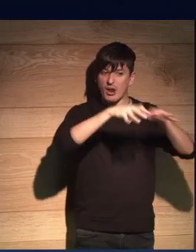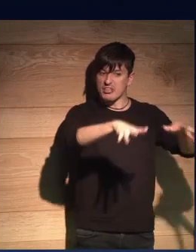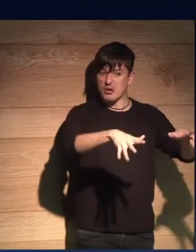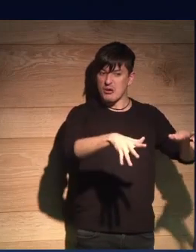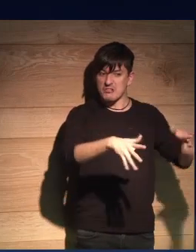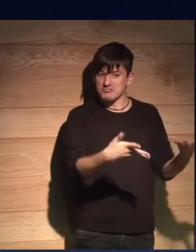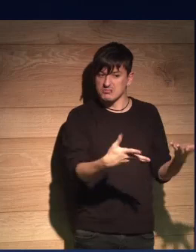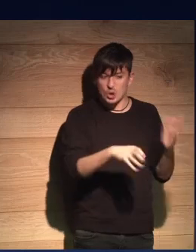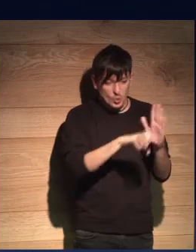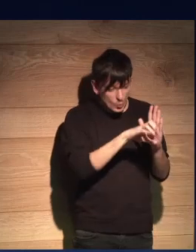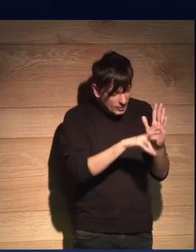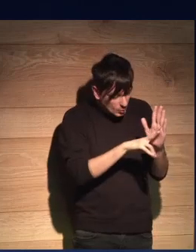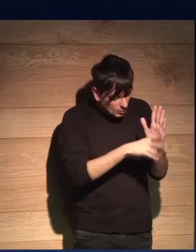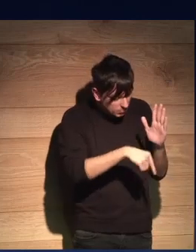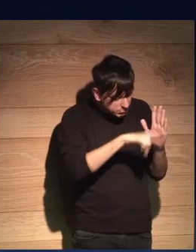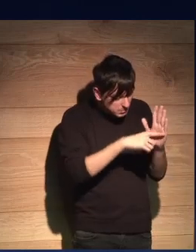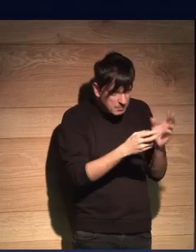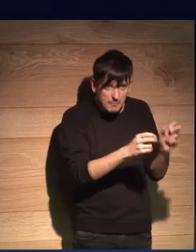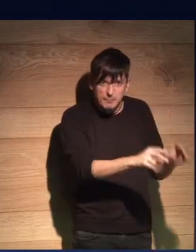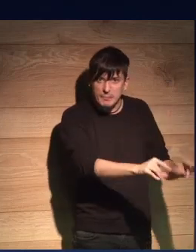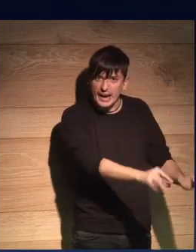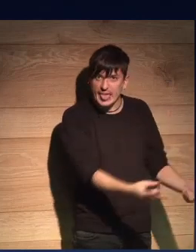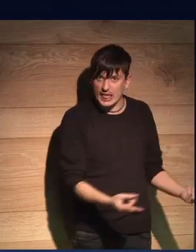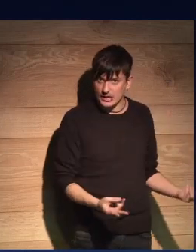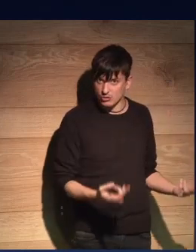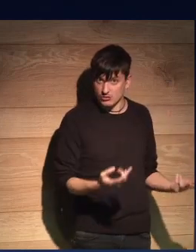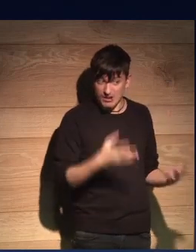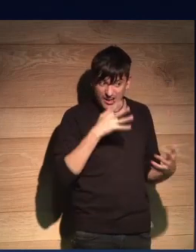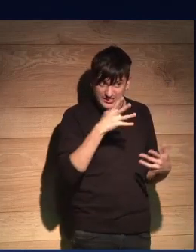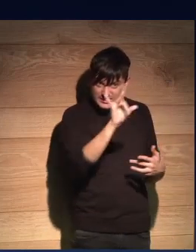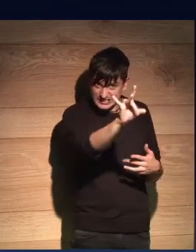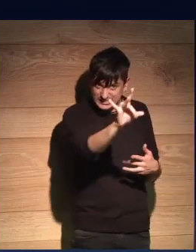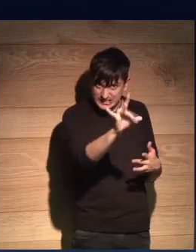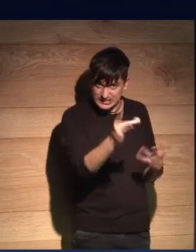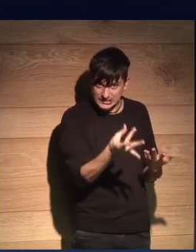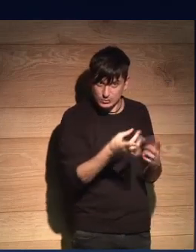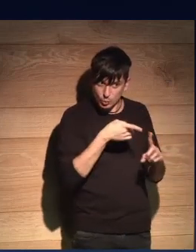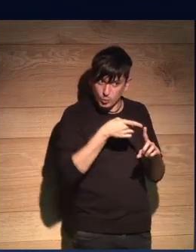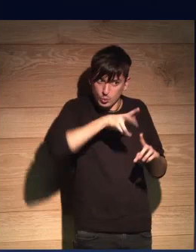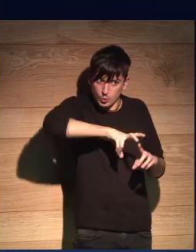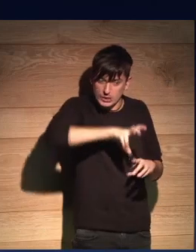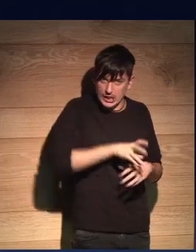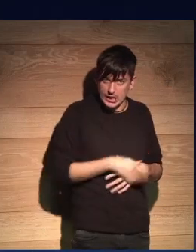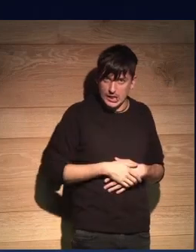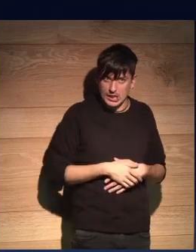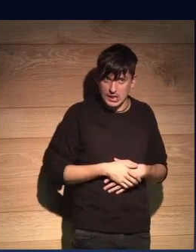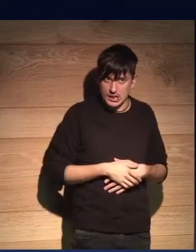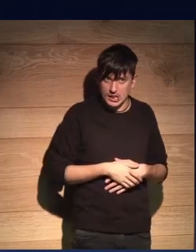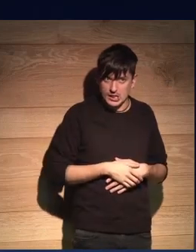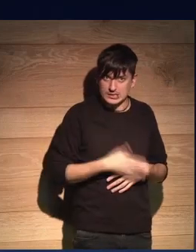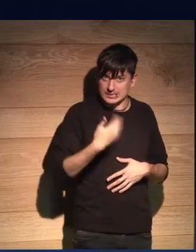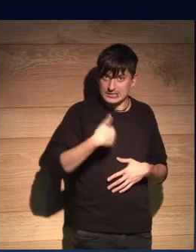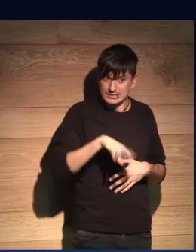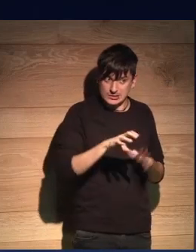científica no sirve en el currículum universitario. No servía. Pero ya sirve, y con el nuevo sesión de transferencia, y con el nuevo,